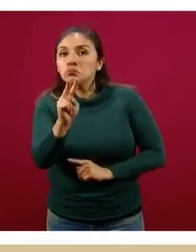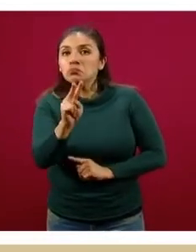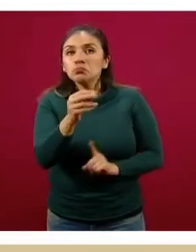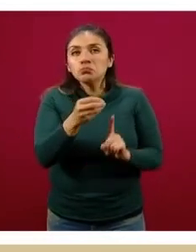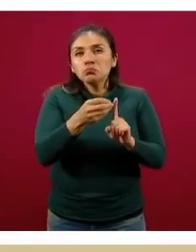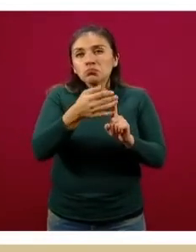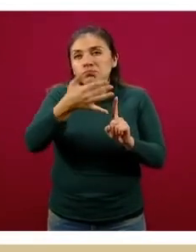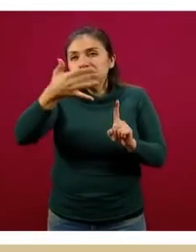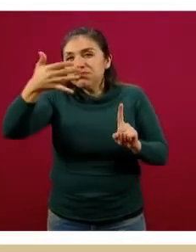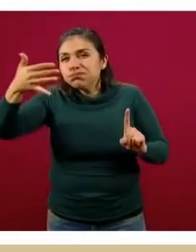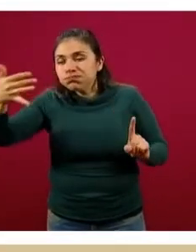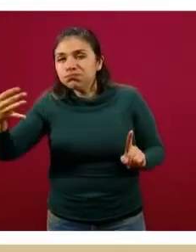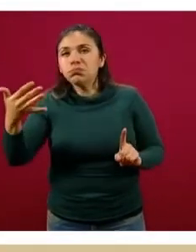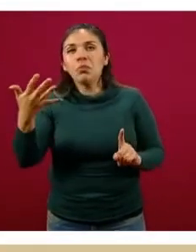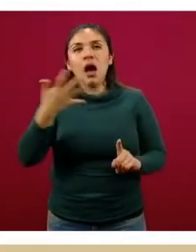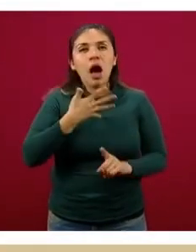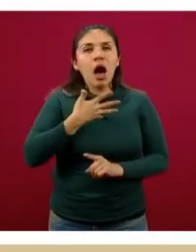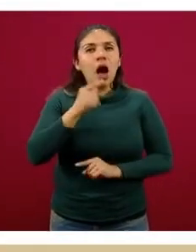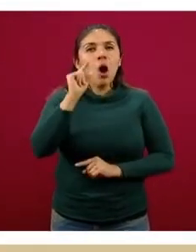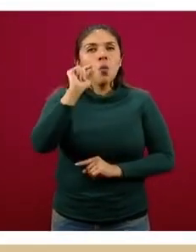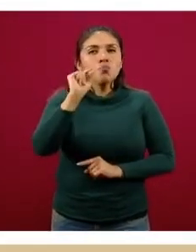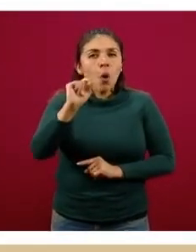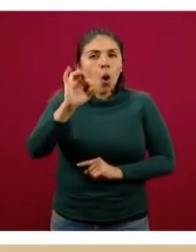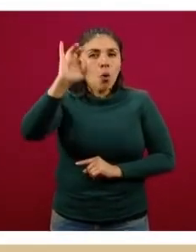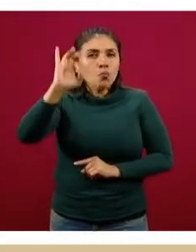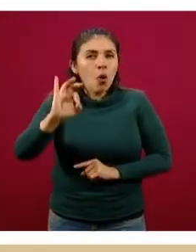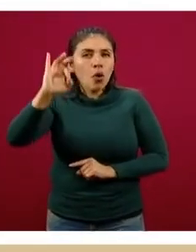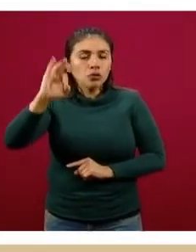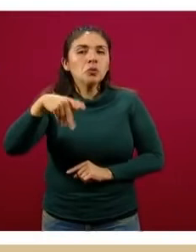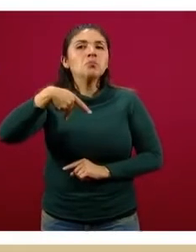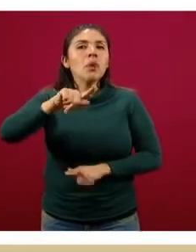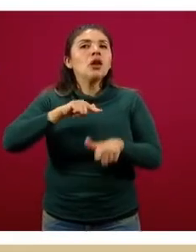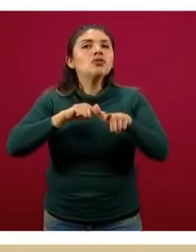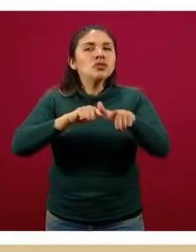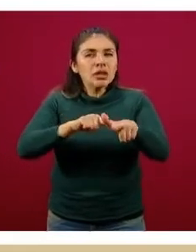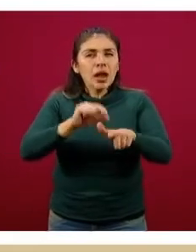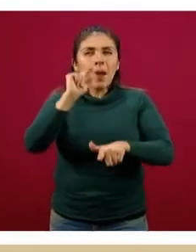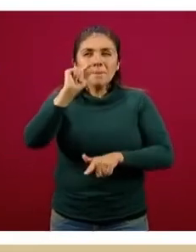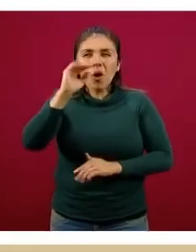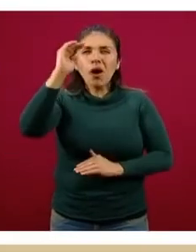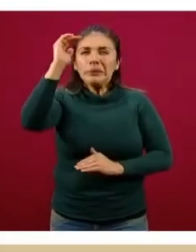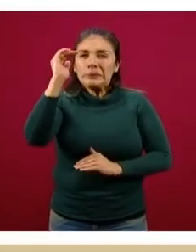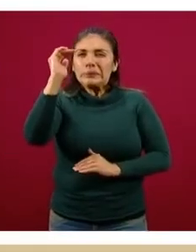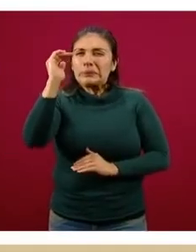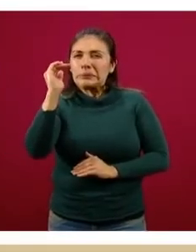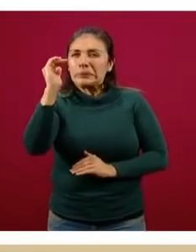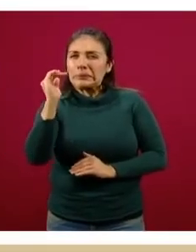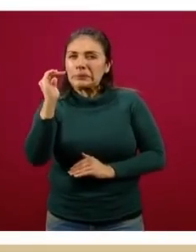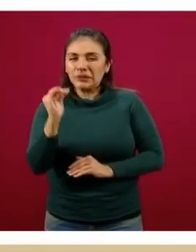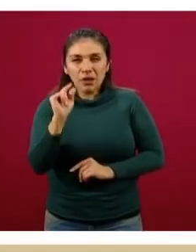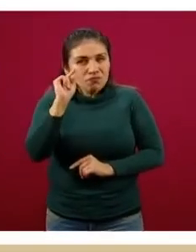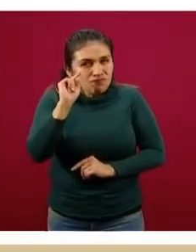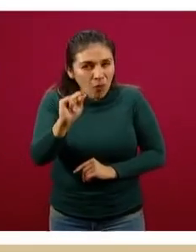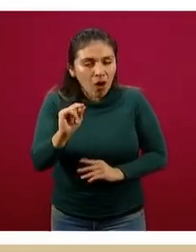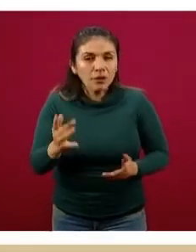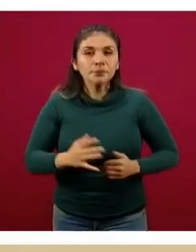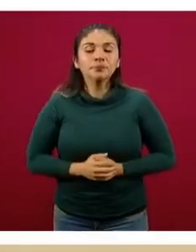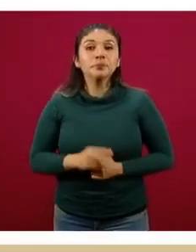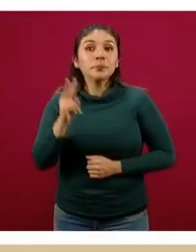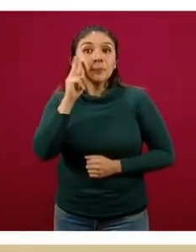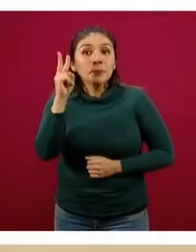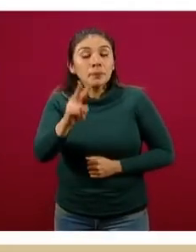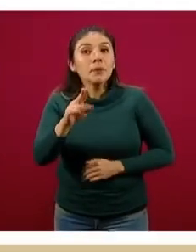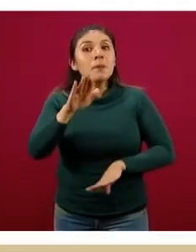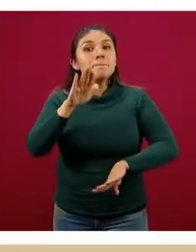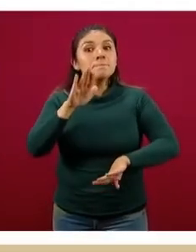con poquitos puntos porcentuales, pero se sigue contrayendo la pandemia como tal. Vemos mucho